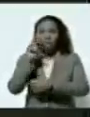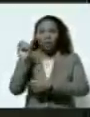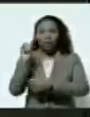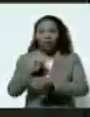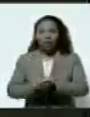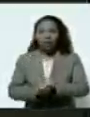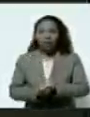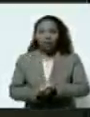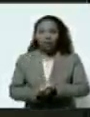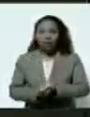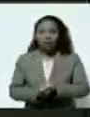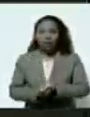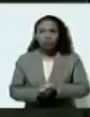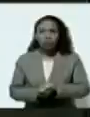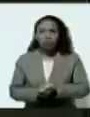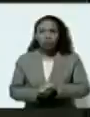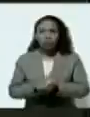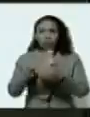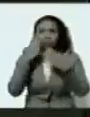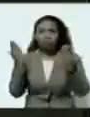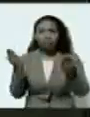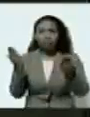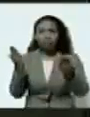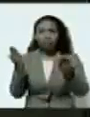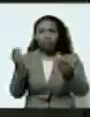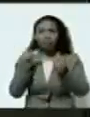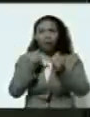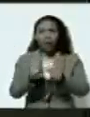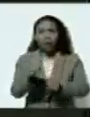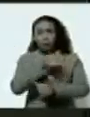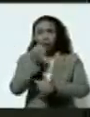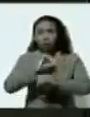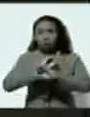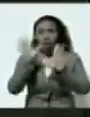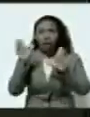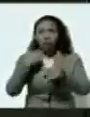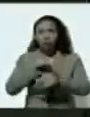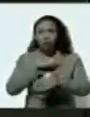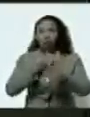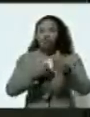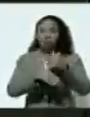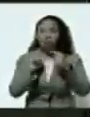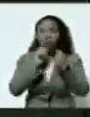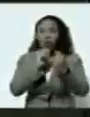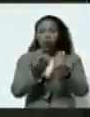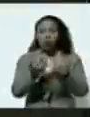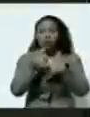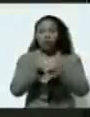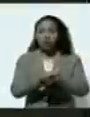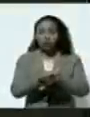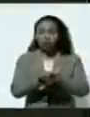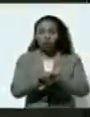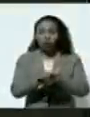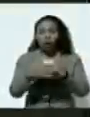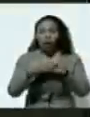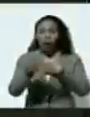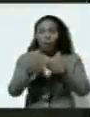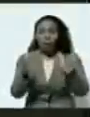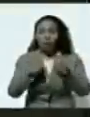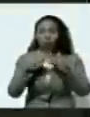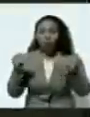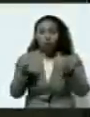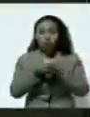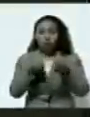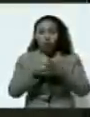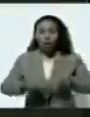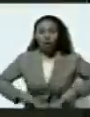2020. Así que queda perfectamente claro, nosotros vamos a un diálogo inclusivo, amplio, con todos los sectores